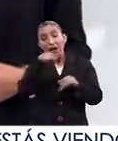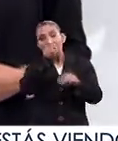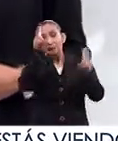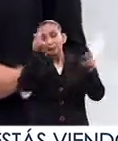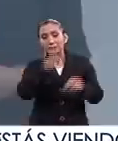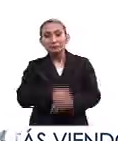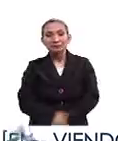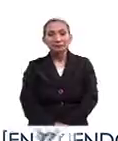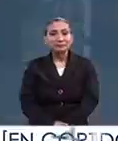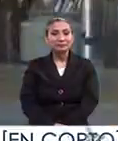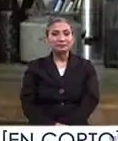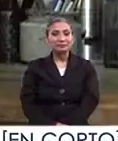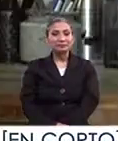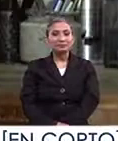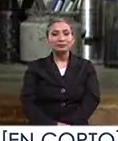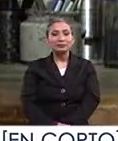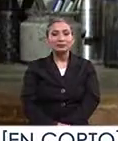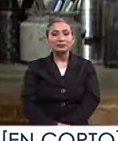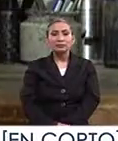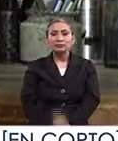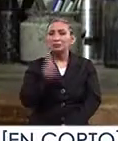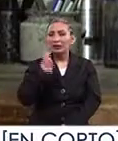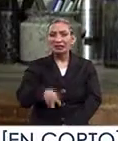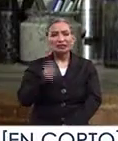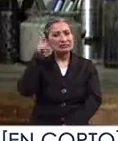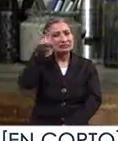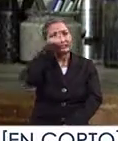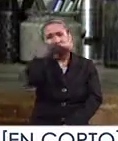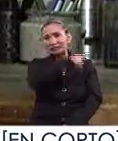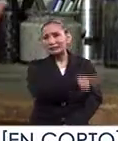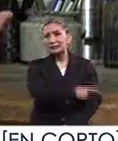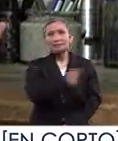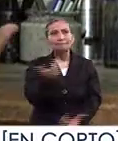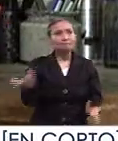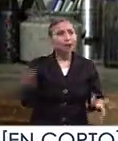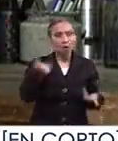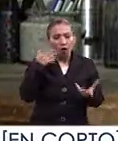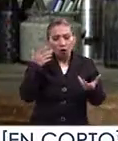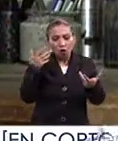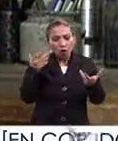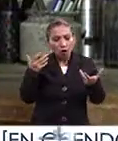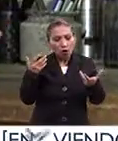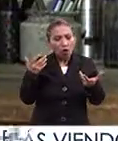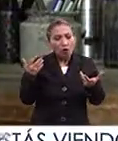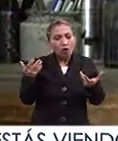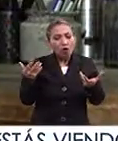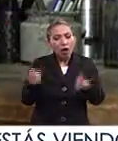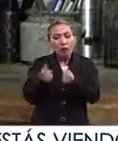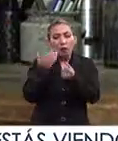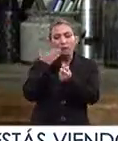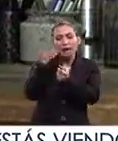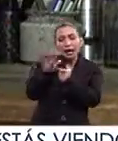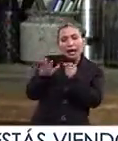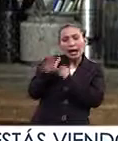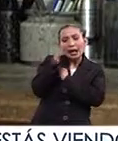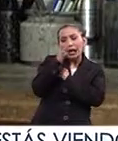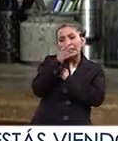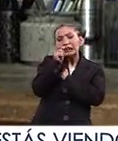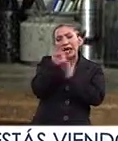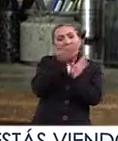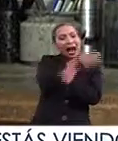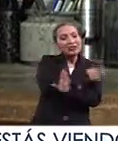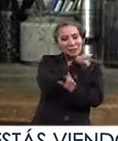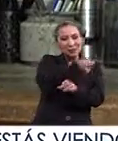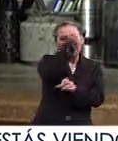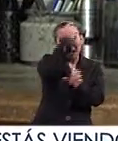estos temas. Y me costó mucho trabajo, de alguna manera, recuperar la frescura y la inocencia, ajá,